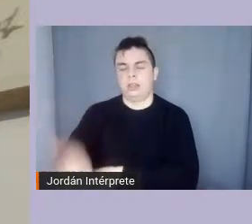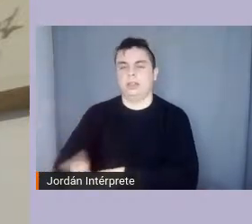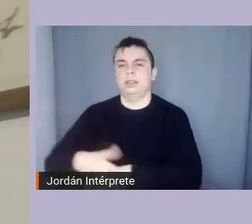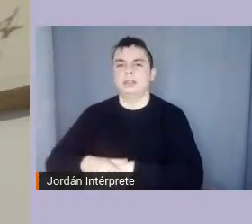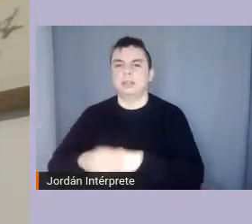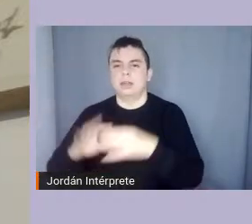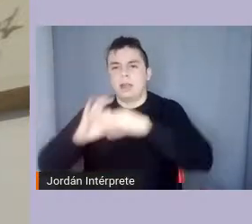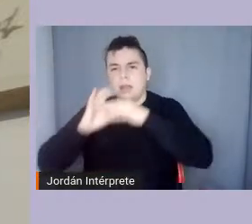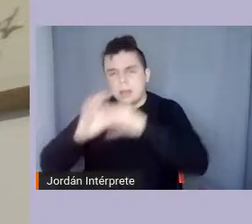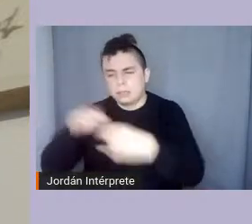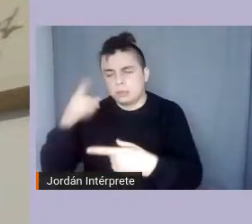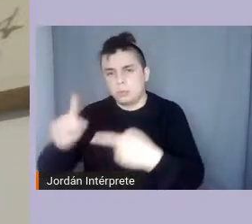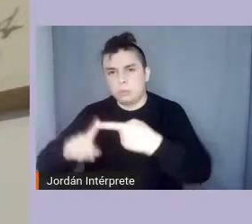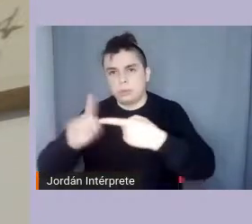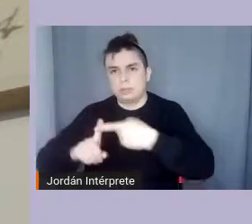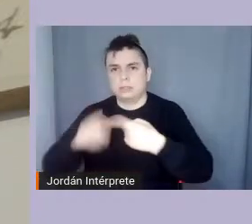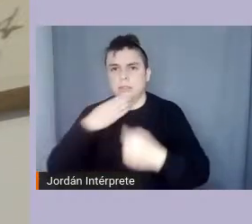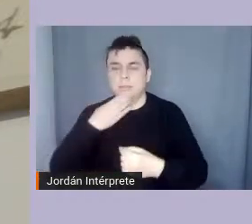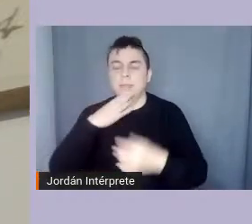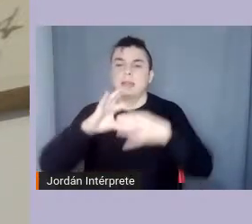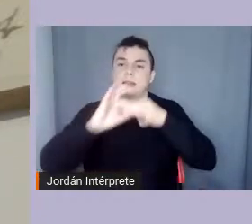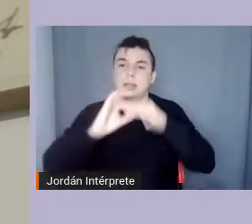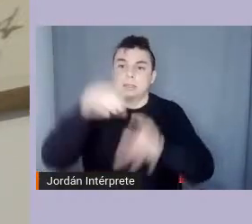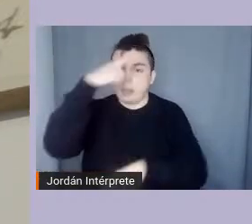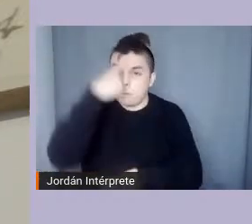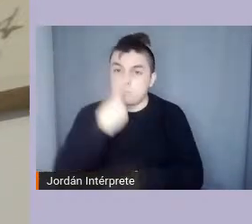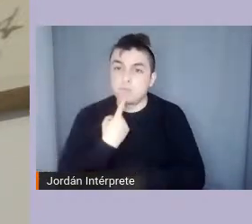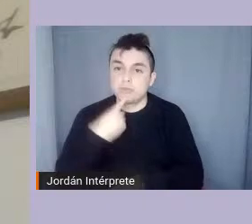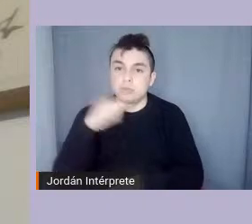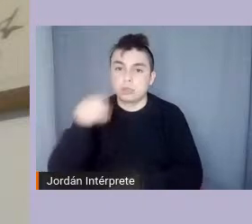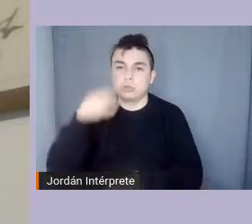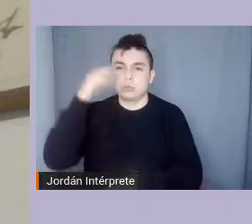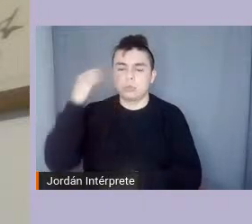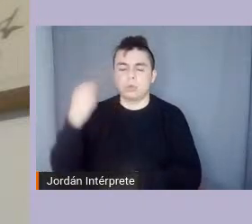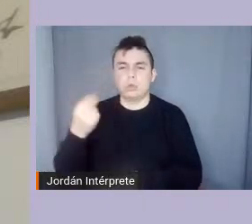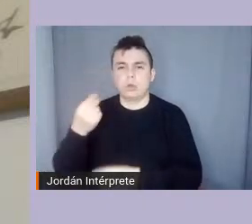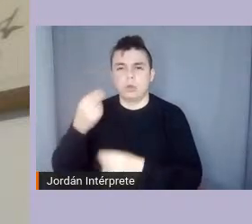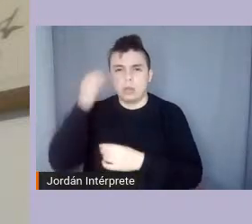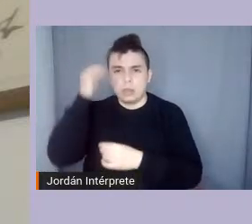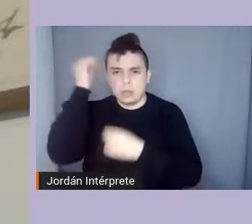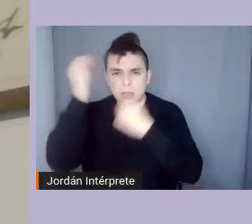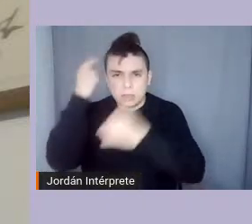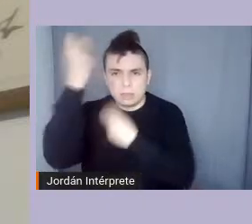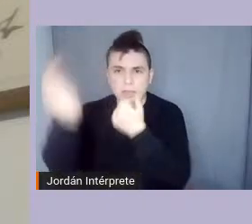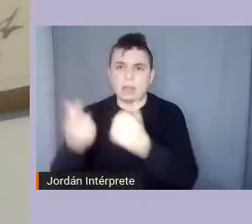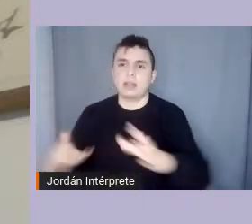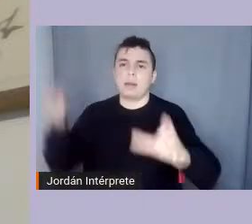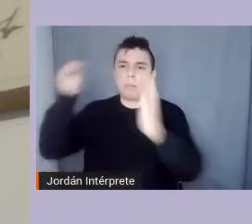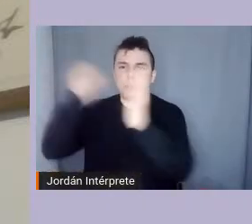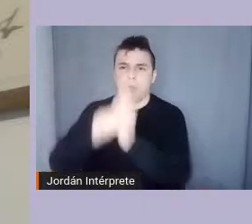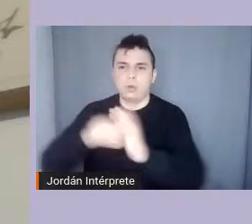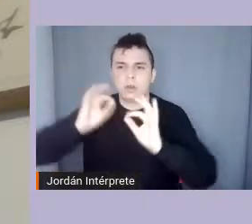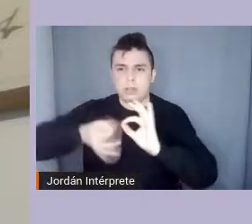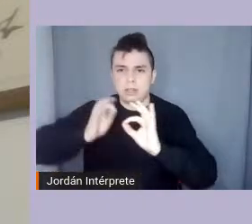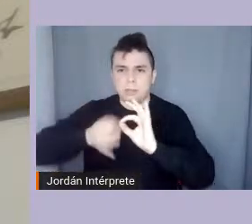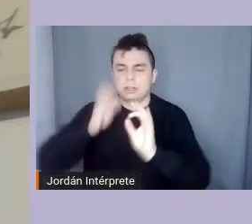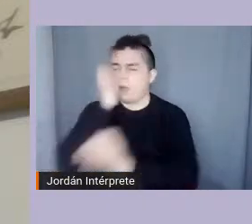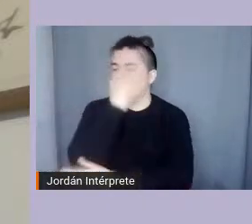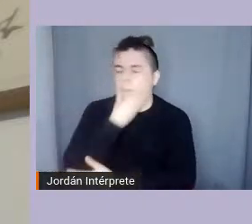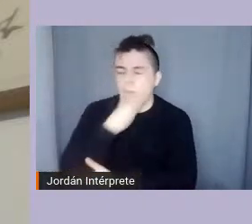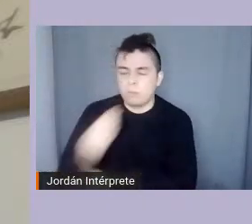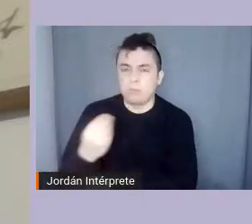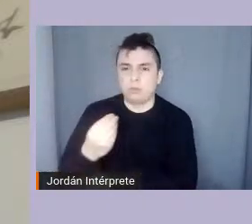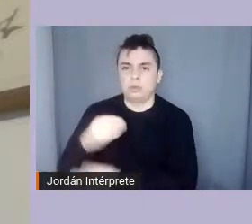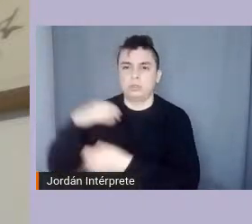participación y también agradecer al museo esta instancia con tu lenguaje. Es maravilloso y para